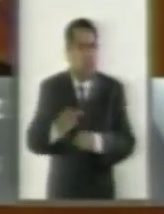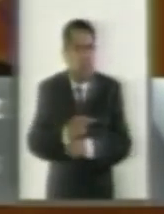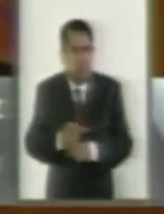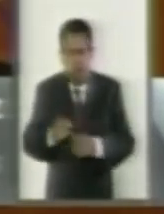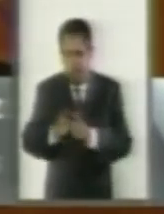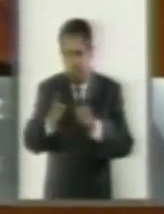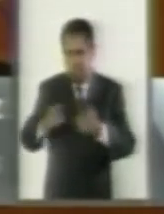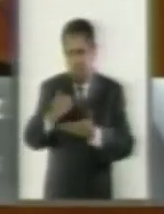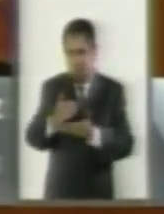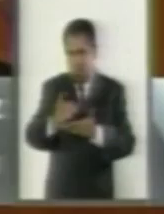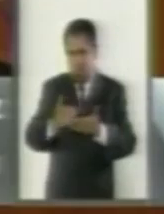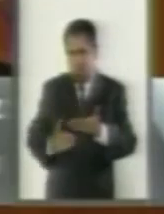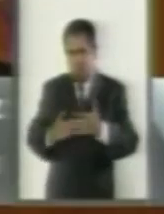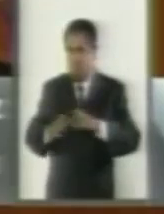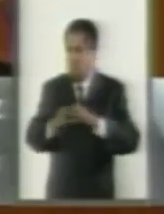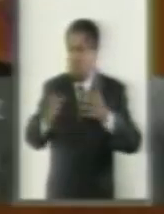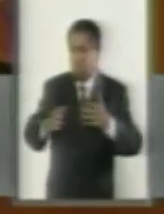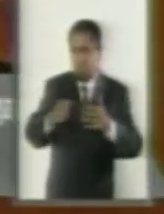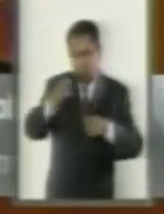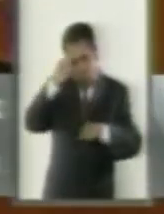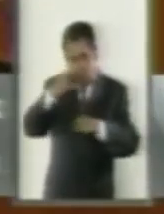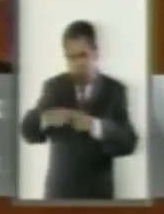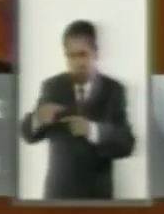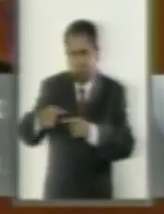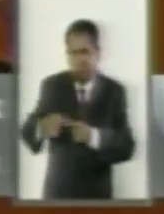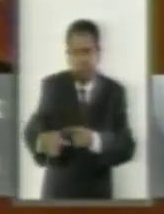de la presente y futuras generaciones.